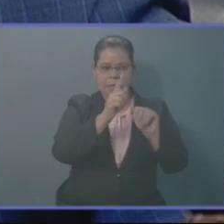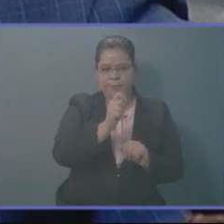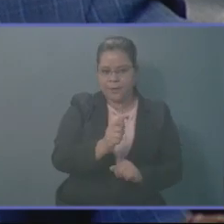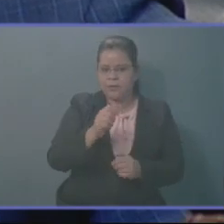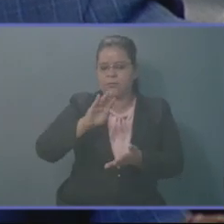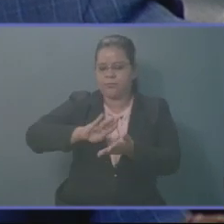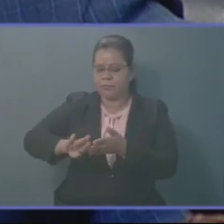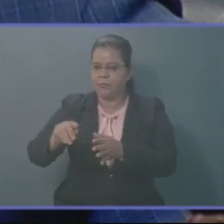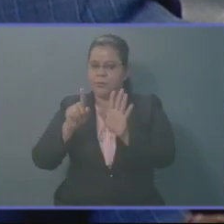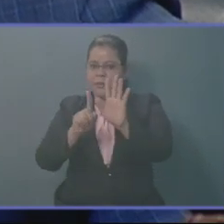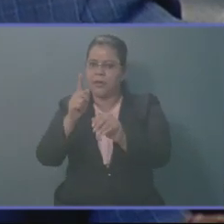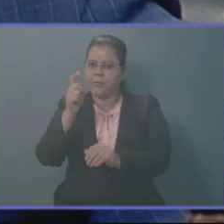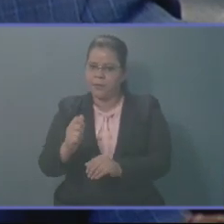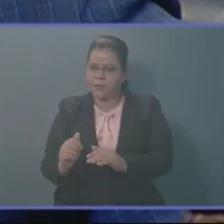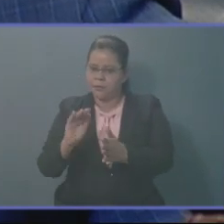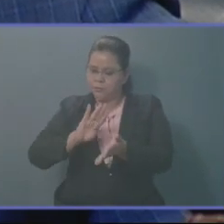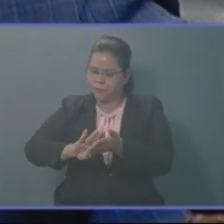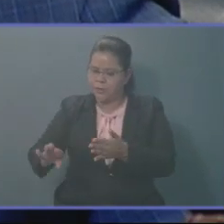en lo posible